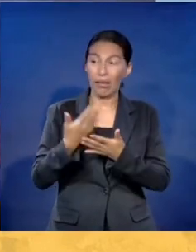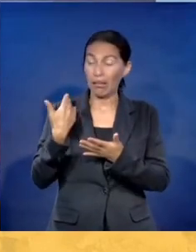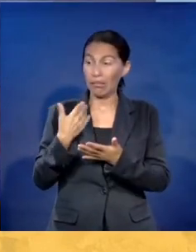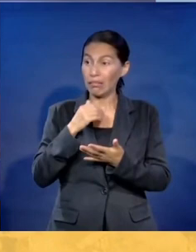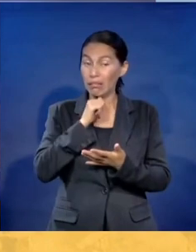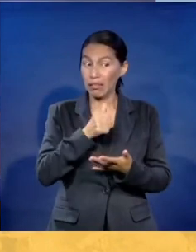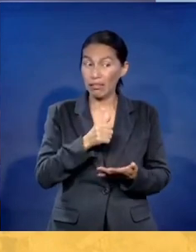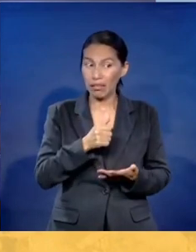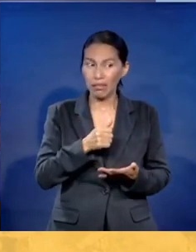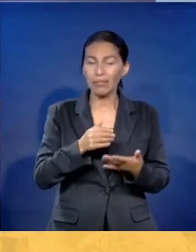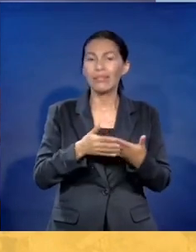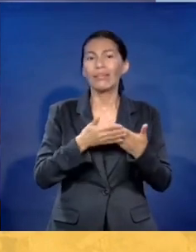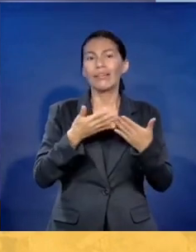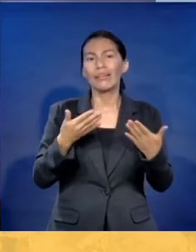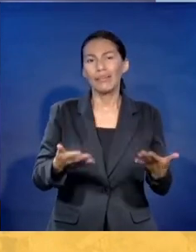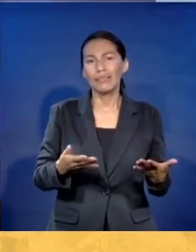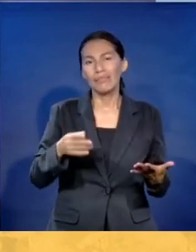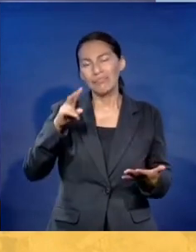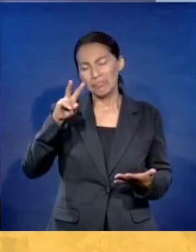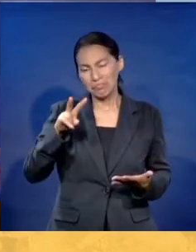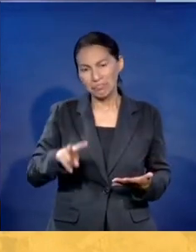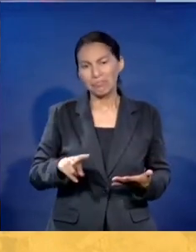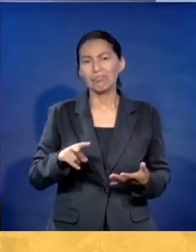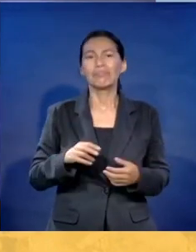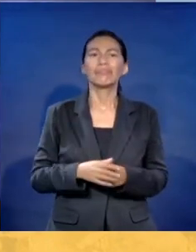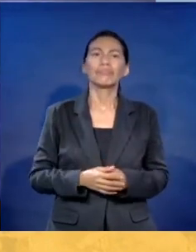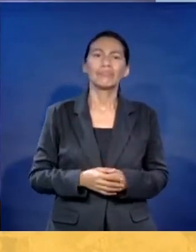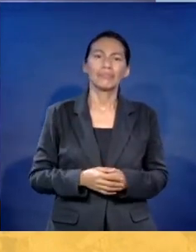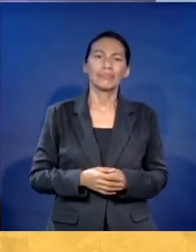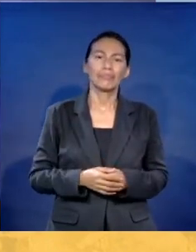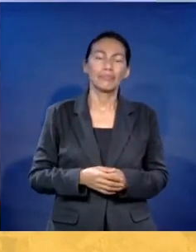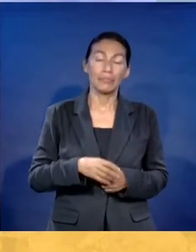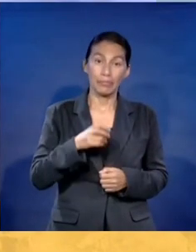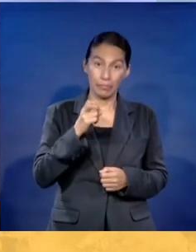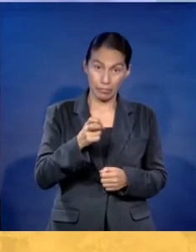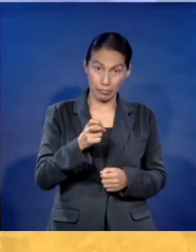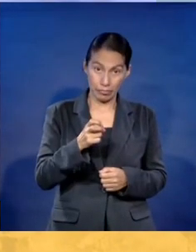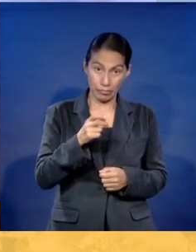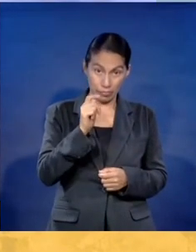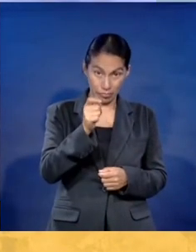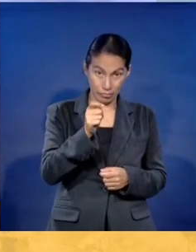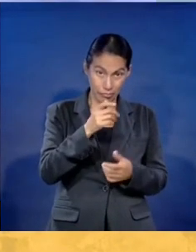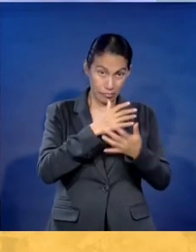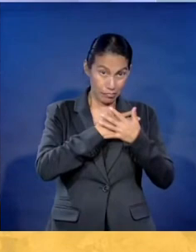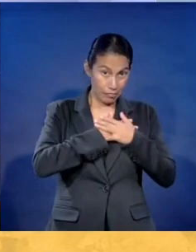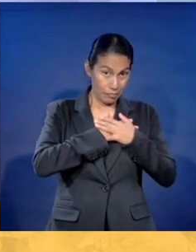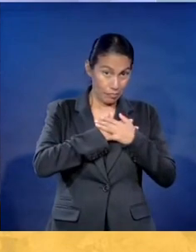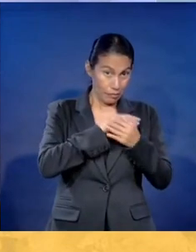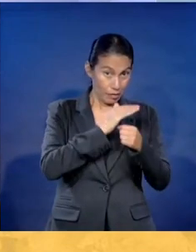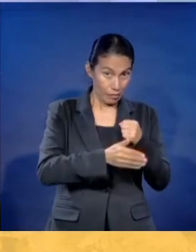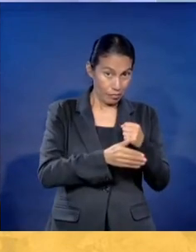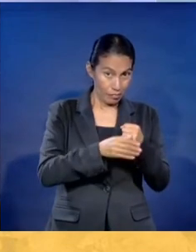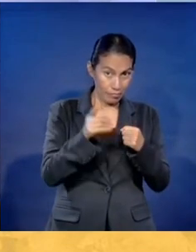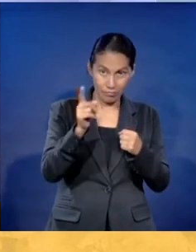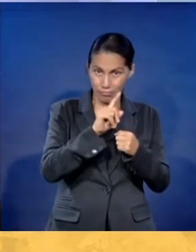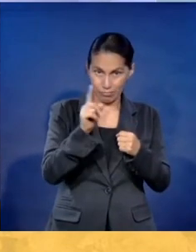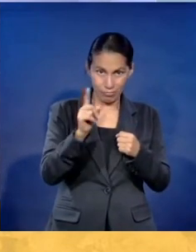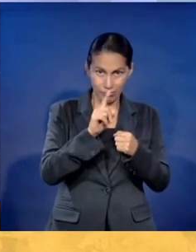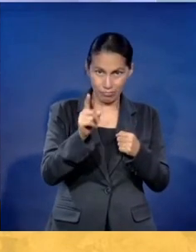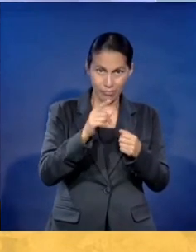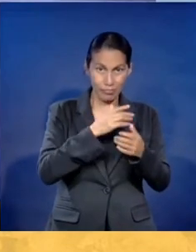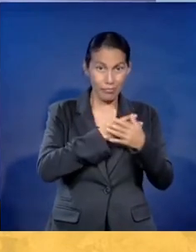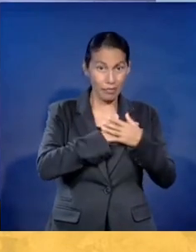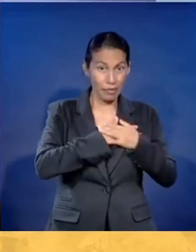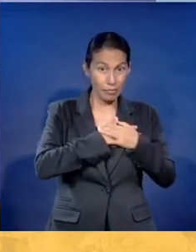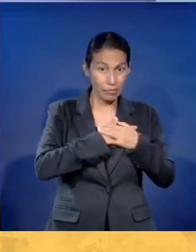bienvenida Pero eso no es que el amor acabó está comenzando Ahora imagínate esta pareja que